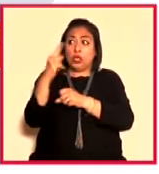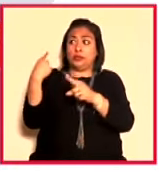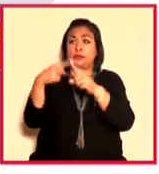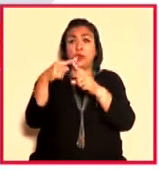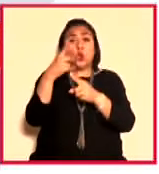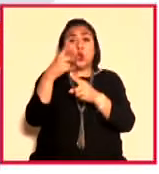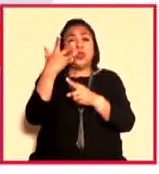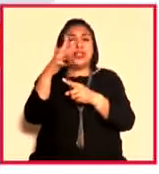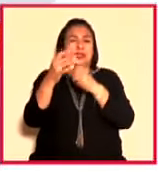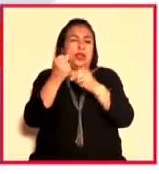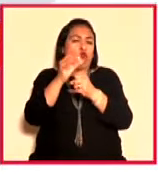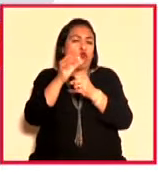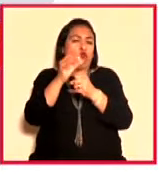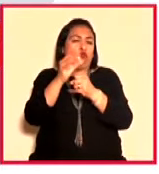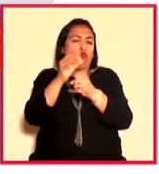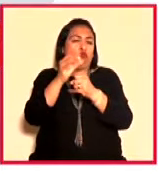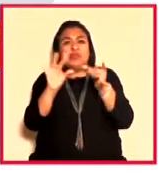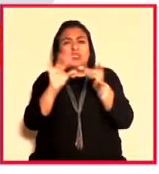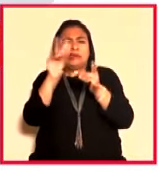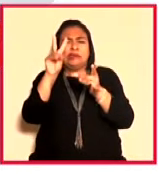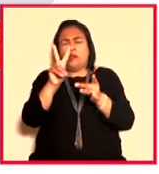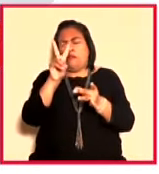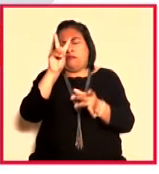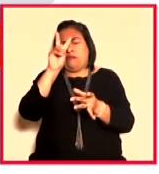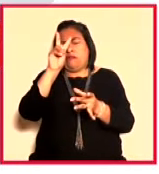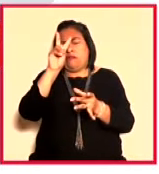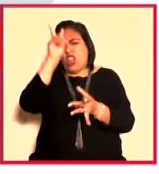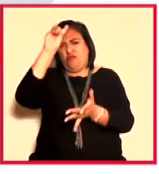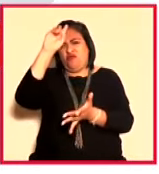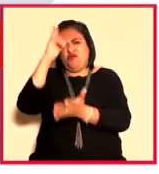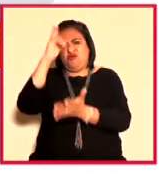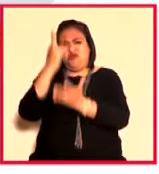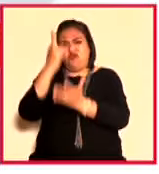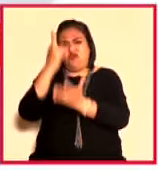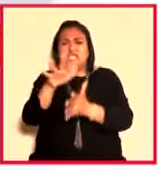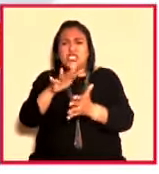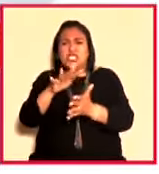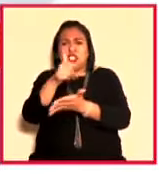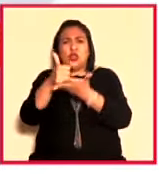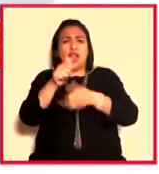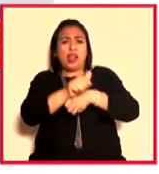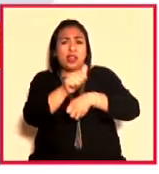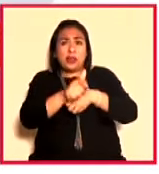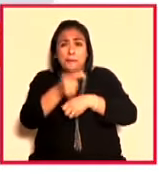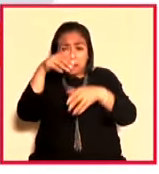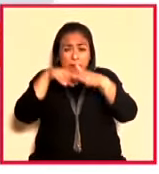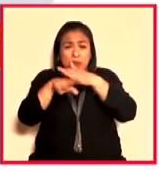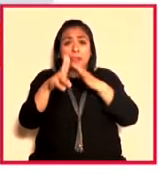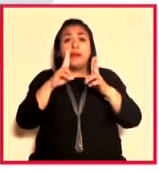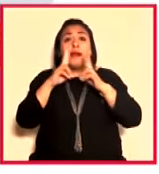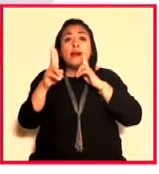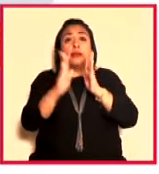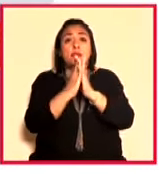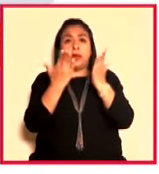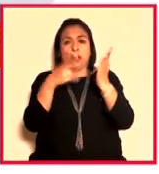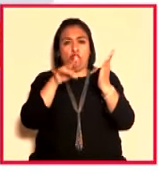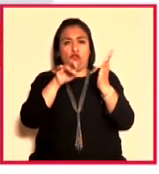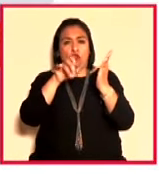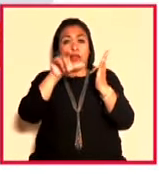ha descrito la violenta realidad urbana de Argentina y que por primera vez se adentró en la narrativa novelesca, fue elegida